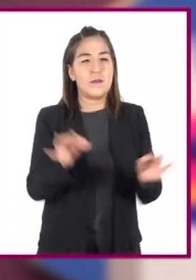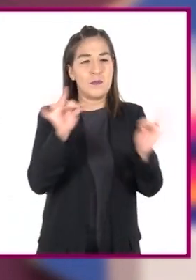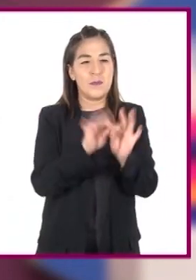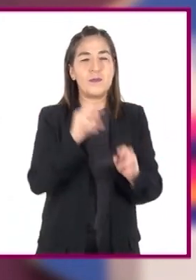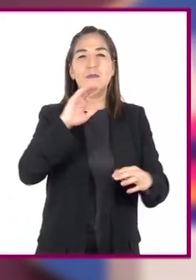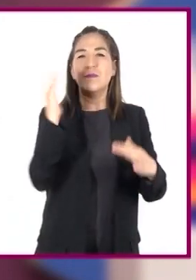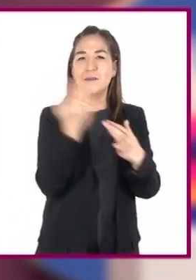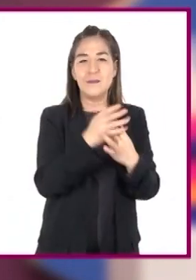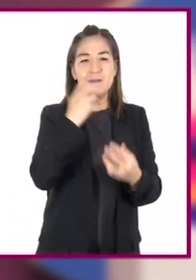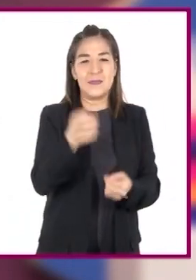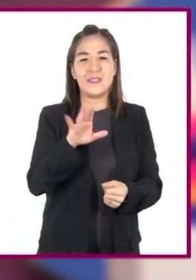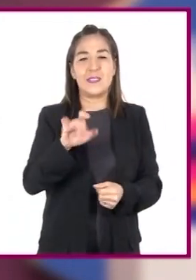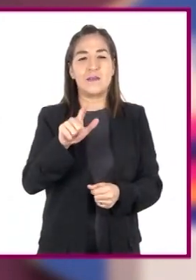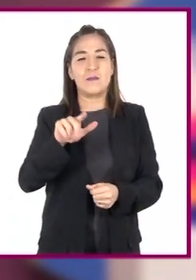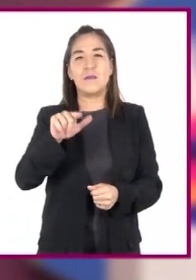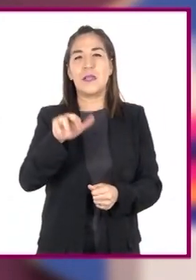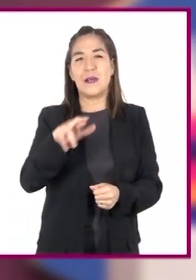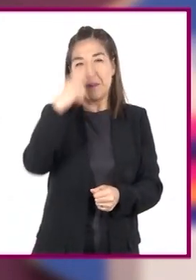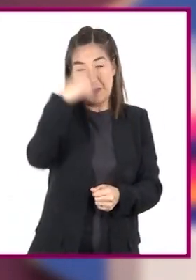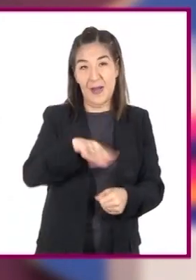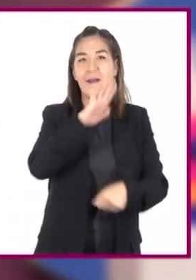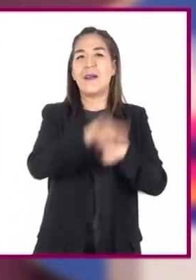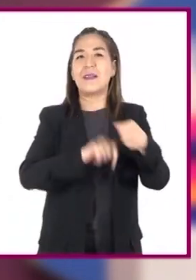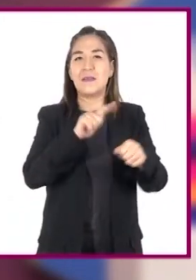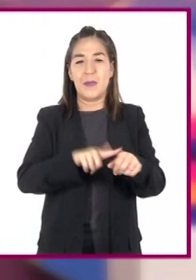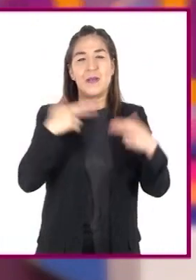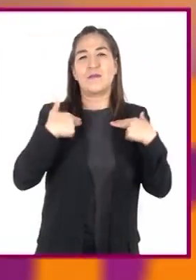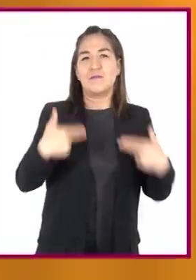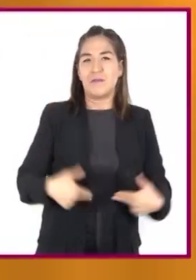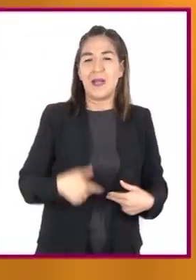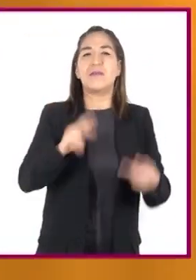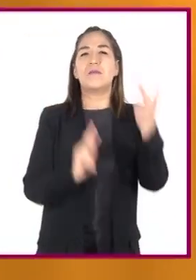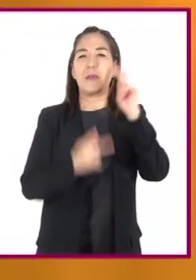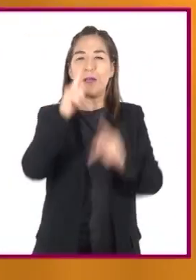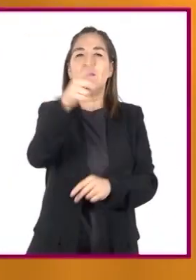vivos? Contéstenla y represéntenla con un dibujo.